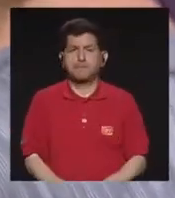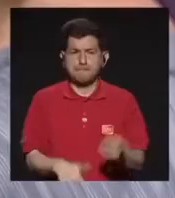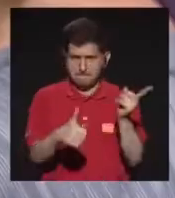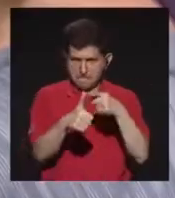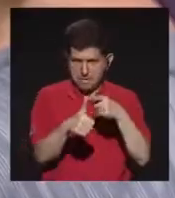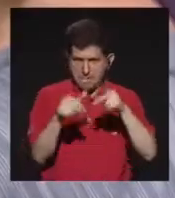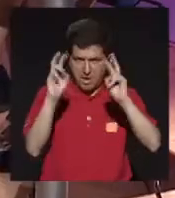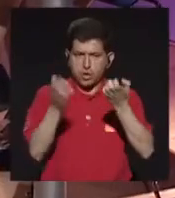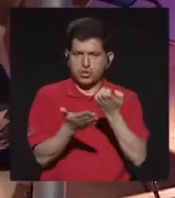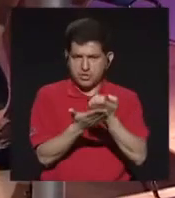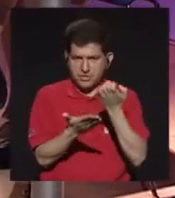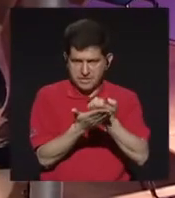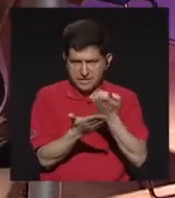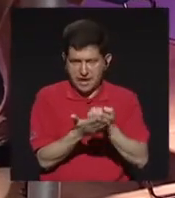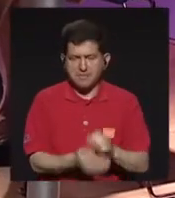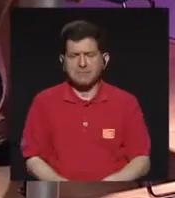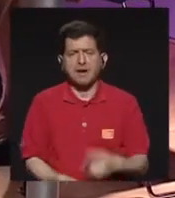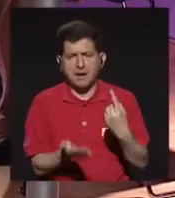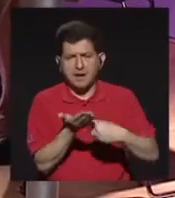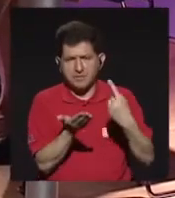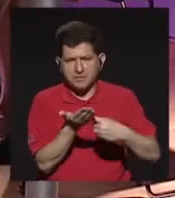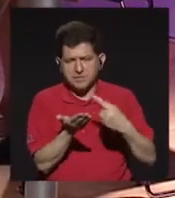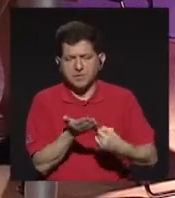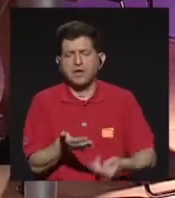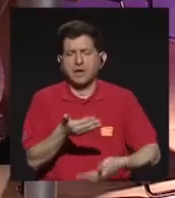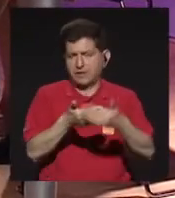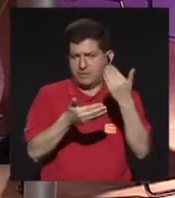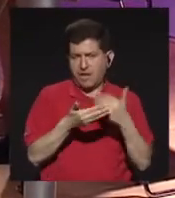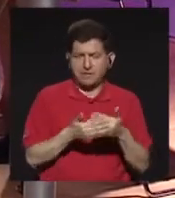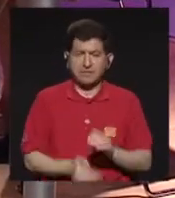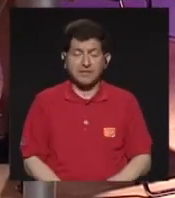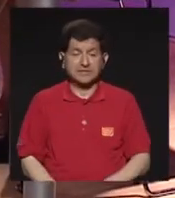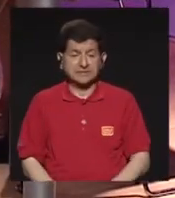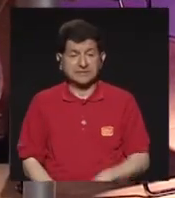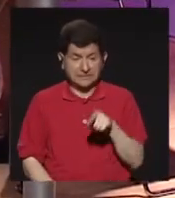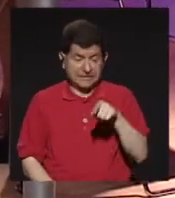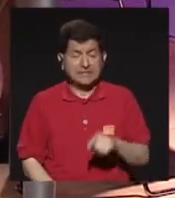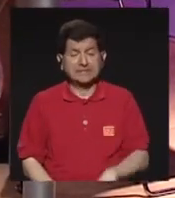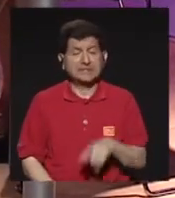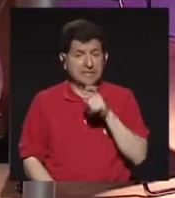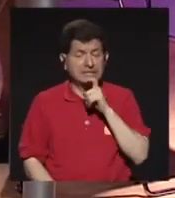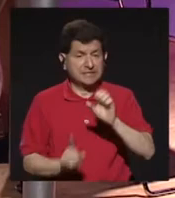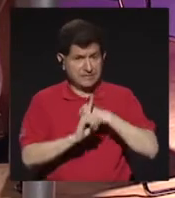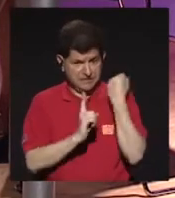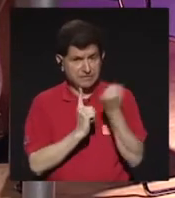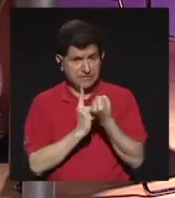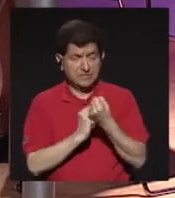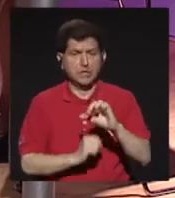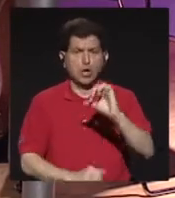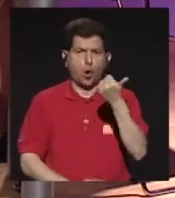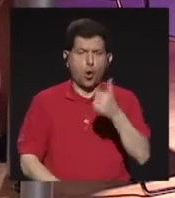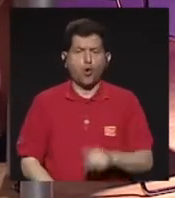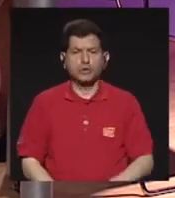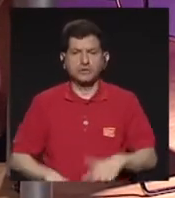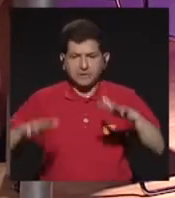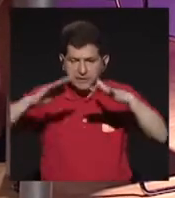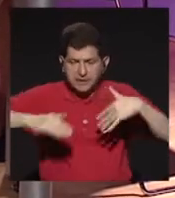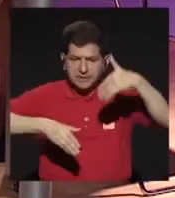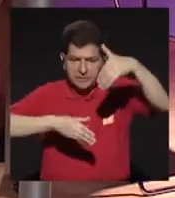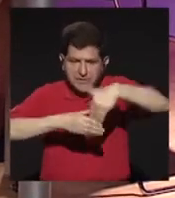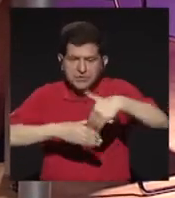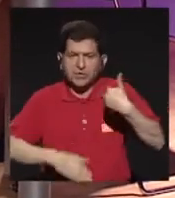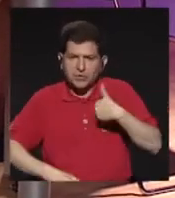primero por el tema económico que estuvimos discutiendo ahora hace un rato, ¿verdad? Que es una de las dificultades. La otra es abrirse espacio entre